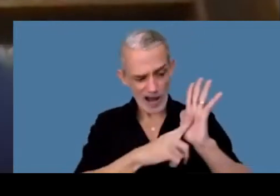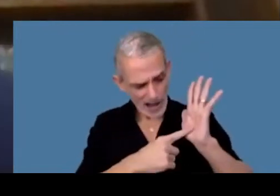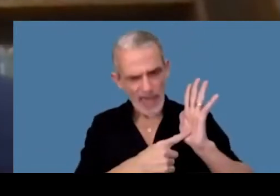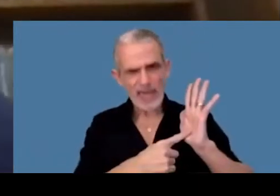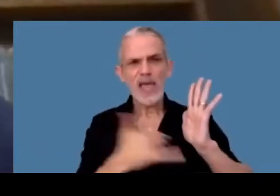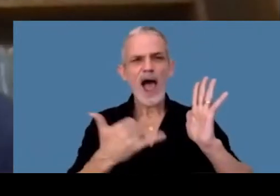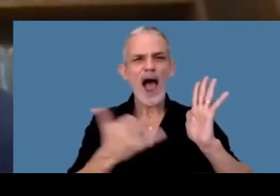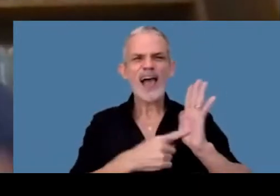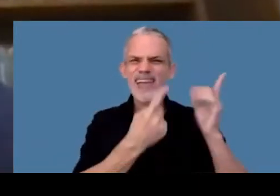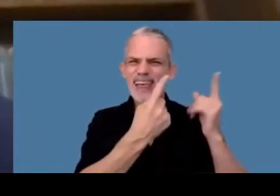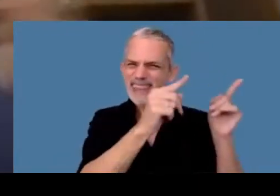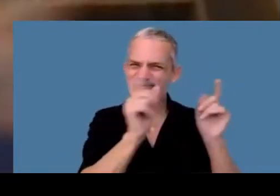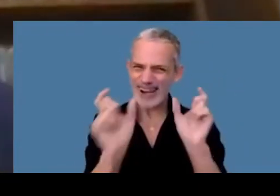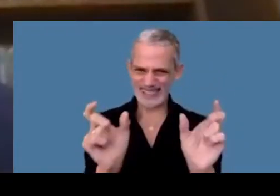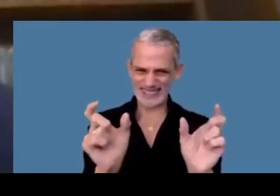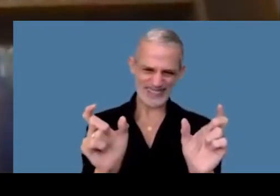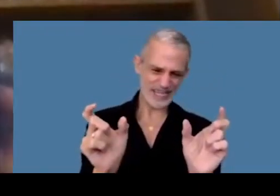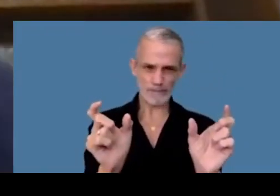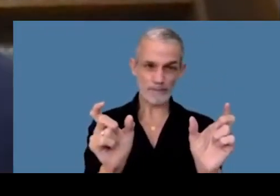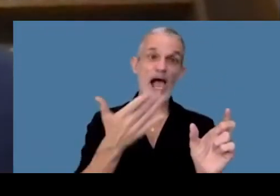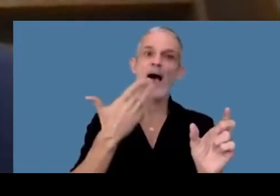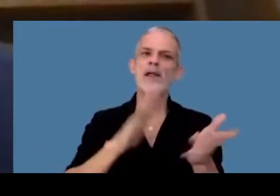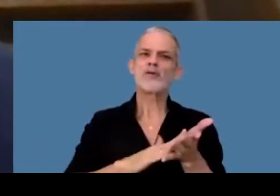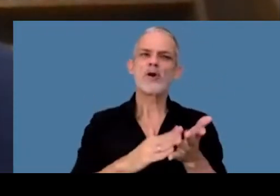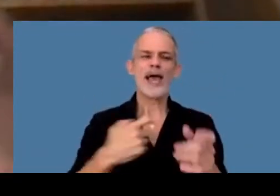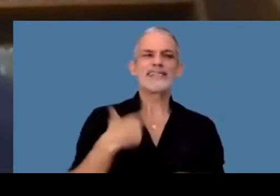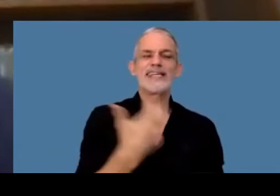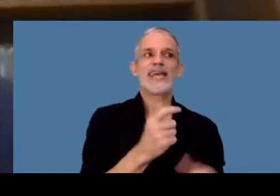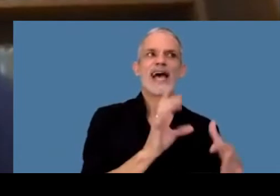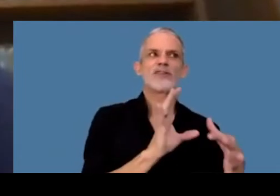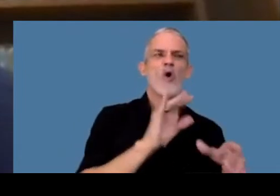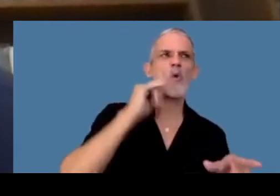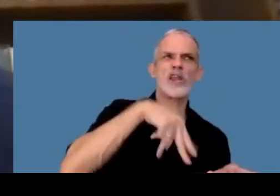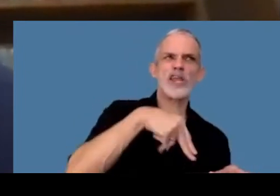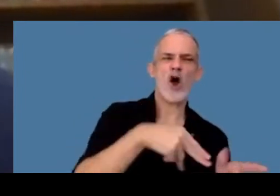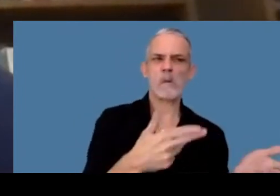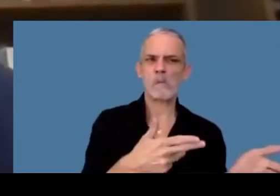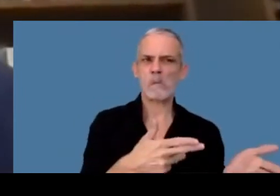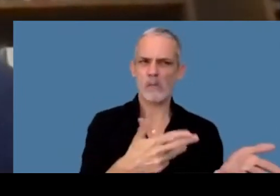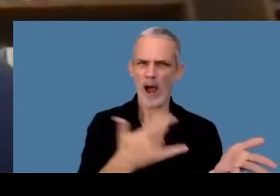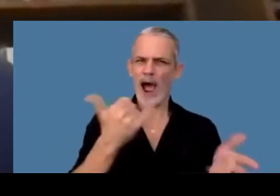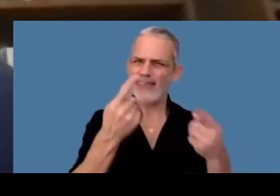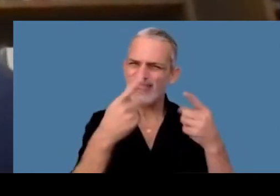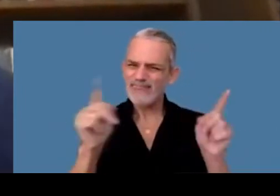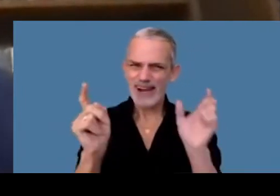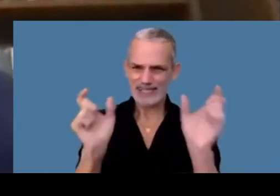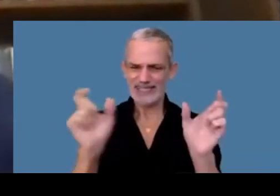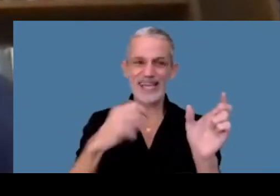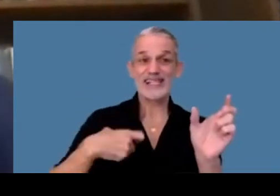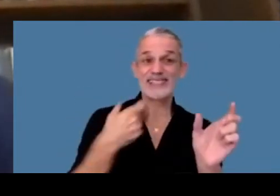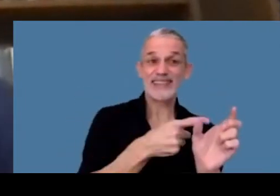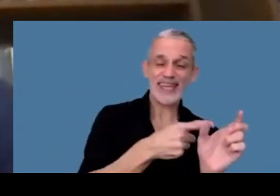nos ponemos, uno habla a veces, dice sindicato unión y no marca una diferencia, pero hay una diferencia técnica. Hay una diferencia